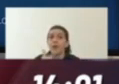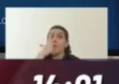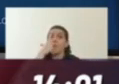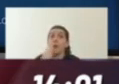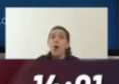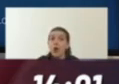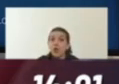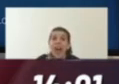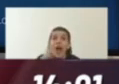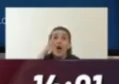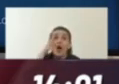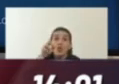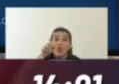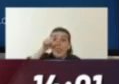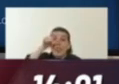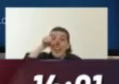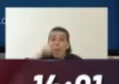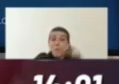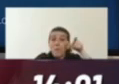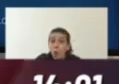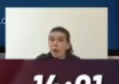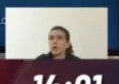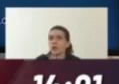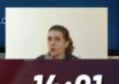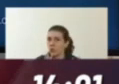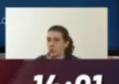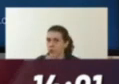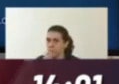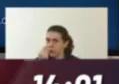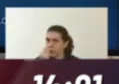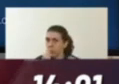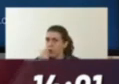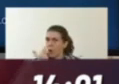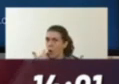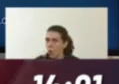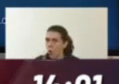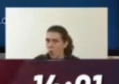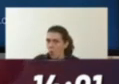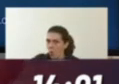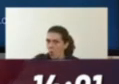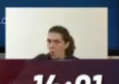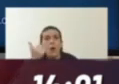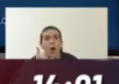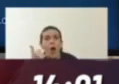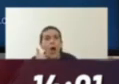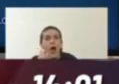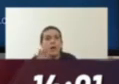día es un tema preocupante. Y si uno mira lo que ha pasado con la